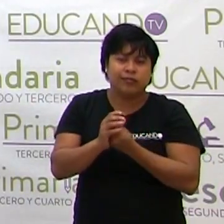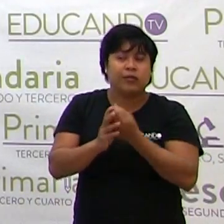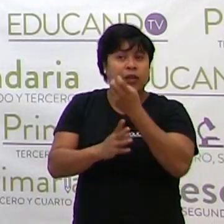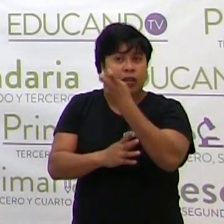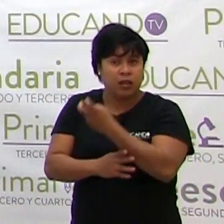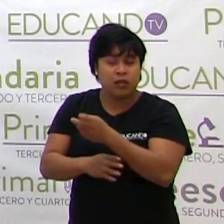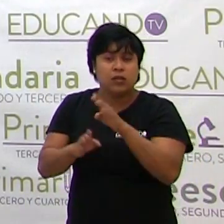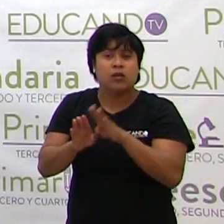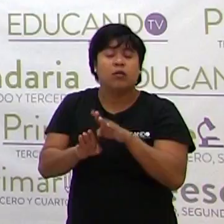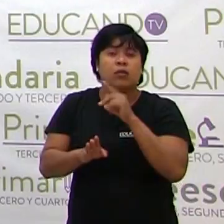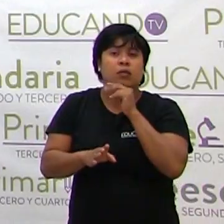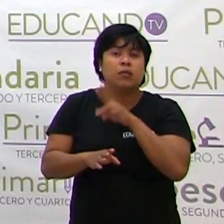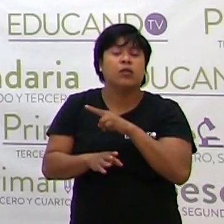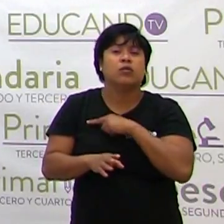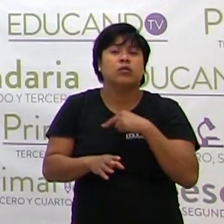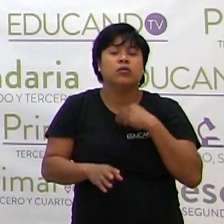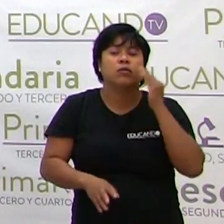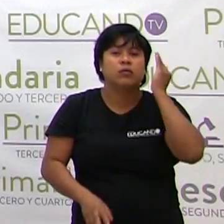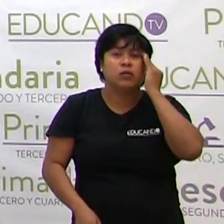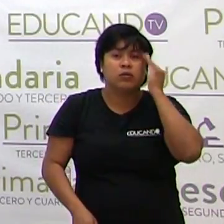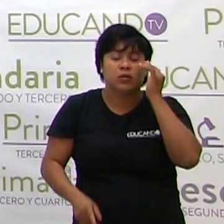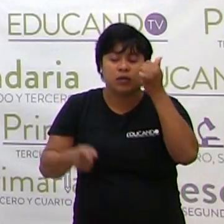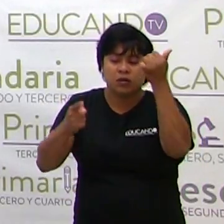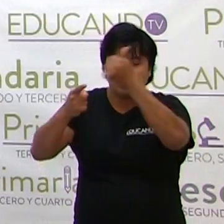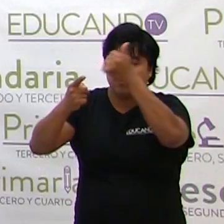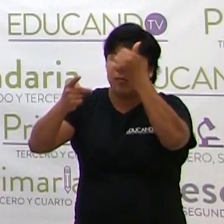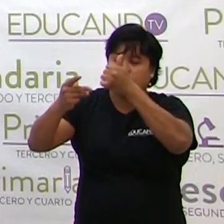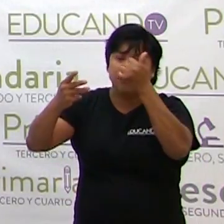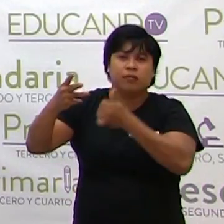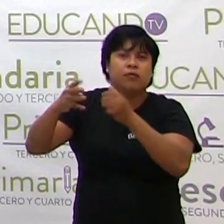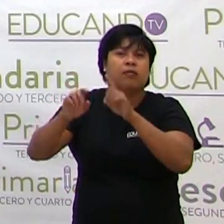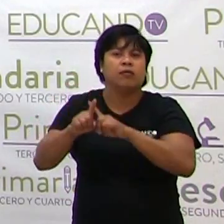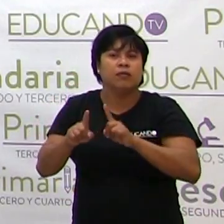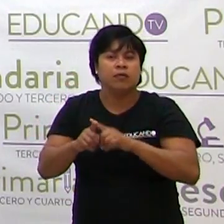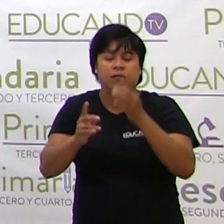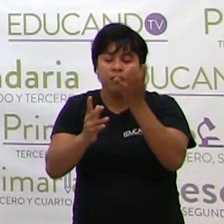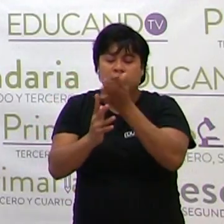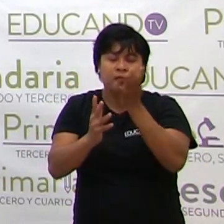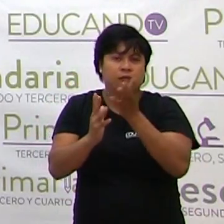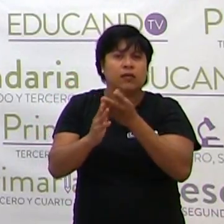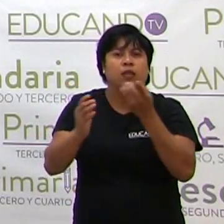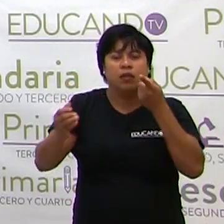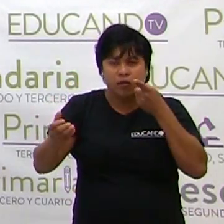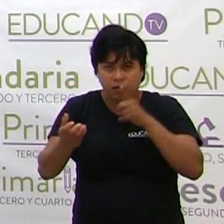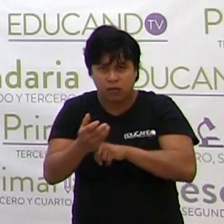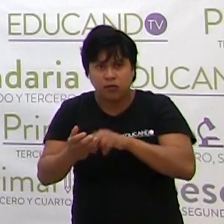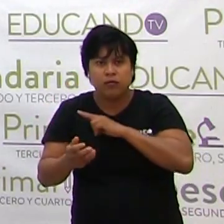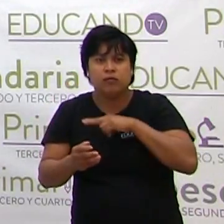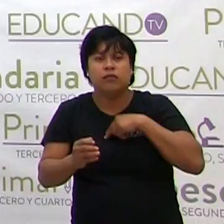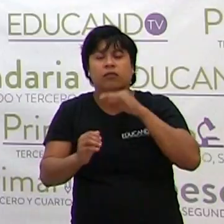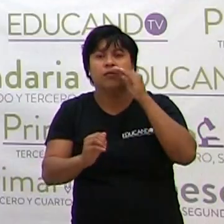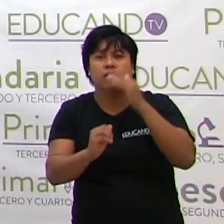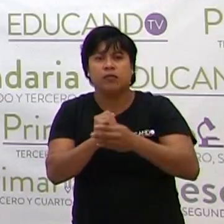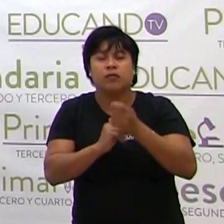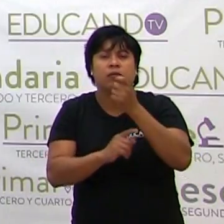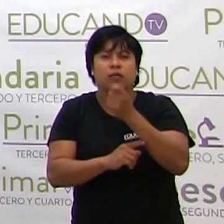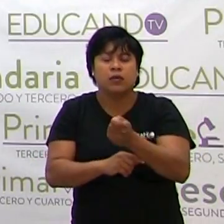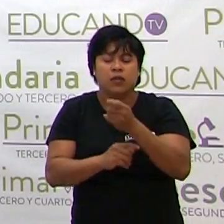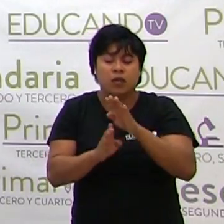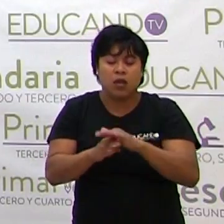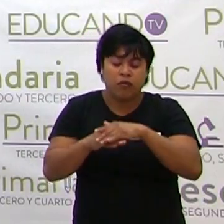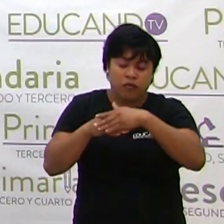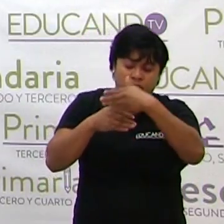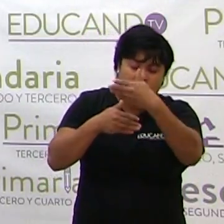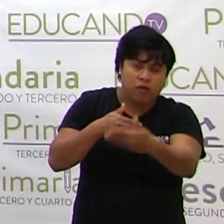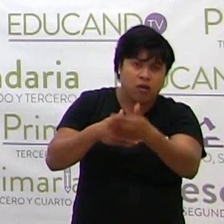así como también vamos a conocer cada una de las partes interiores y terminar de conocer las partes